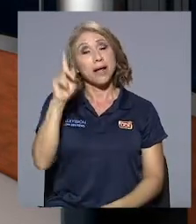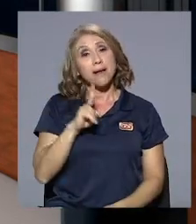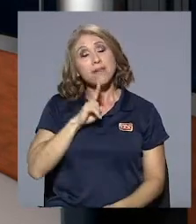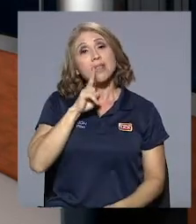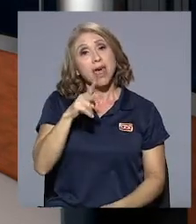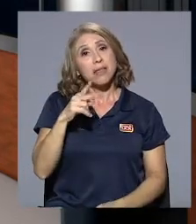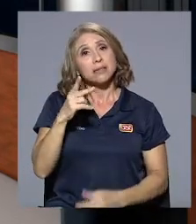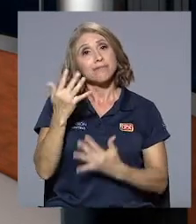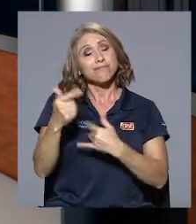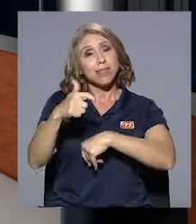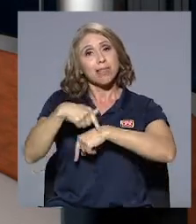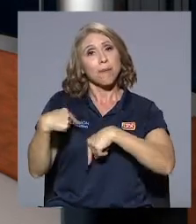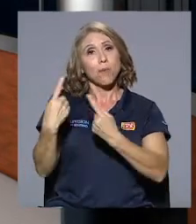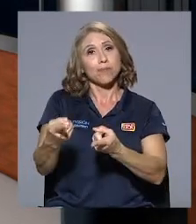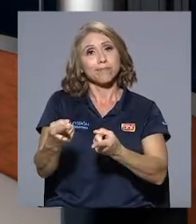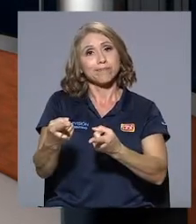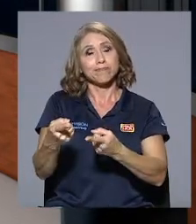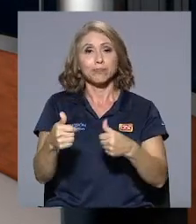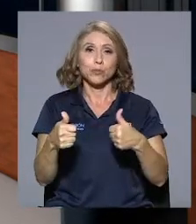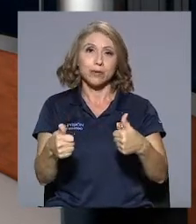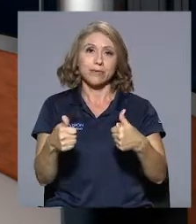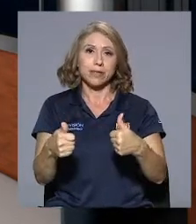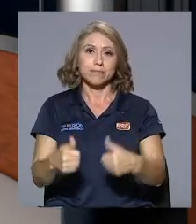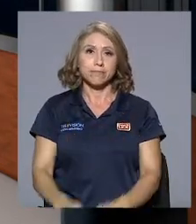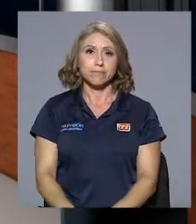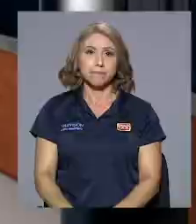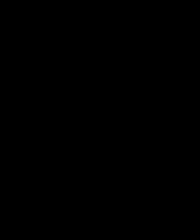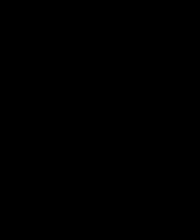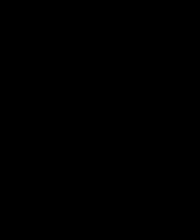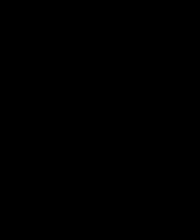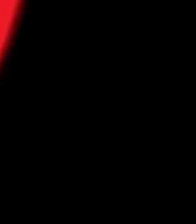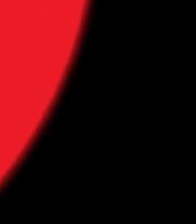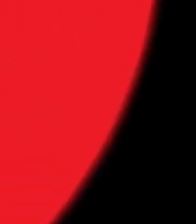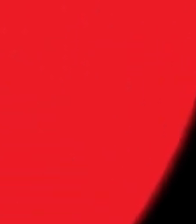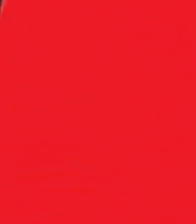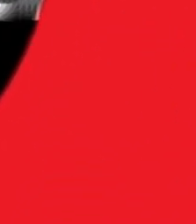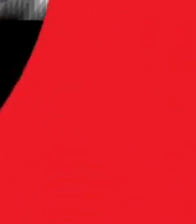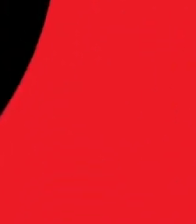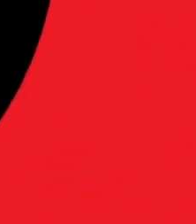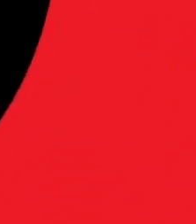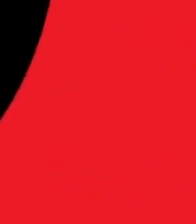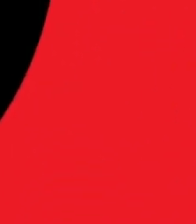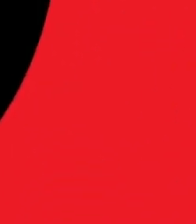el tiempo. Pura vida. Thank you.